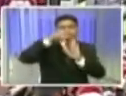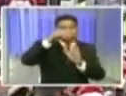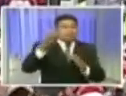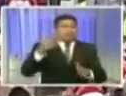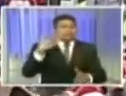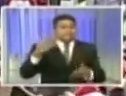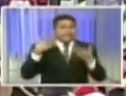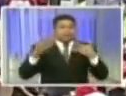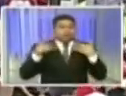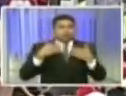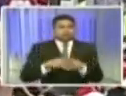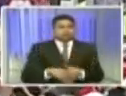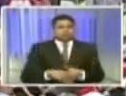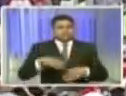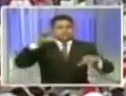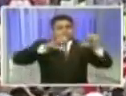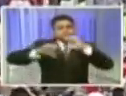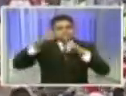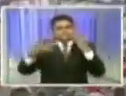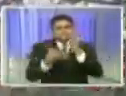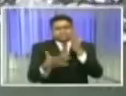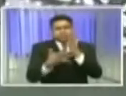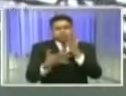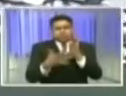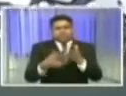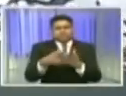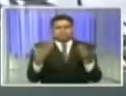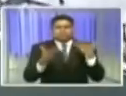Ciencia y Tecnología que mide la temperatura?